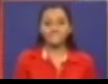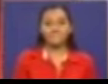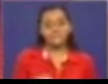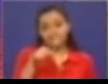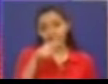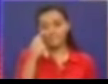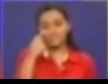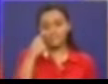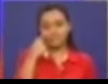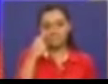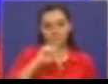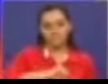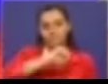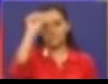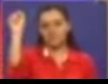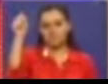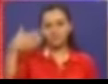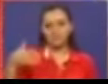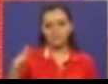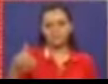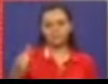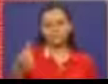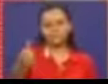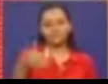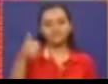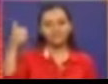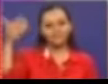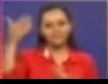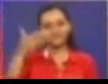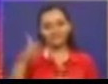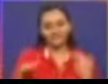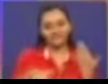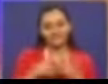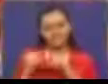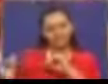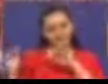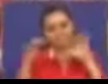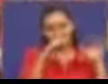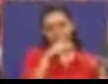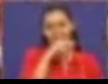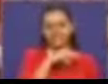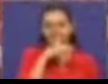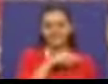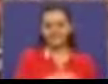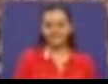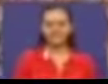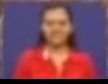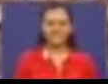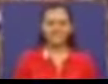campeón mundial del encebollado. Bienvenidos todas y todos.